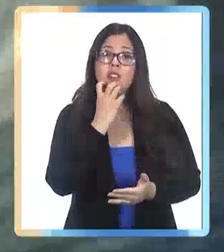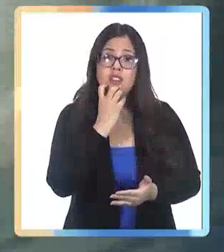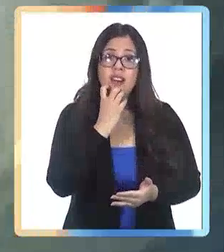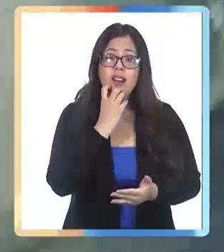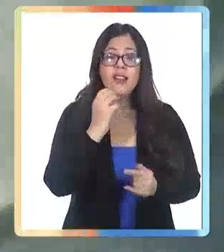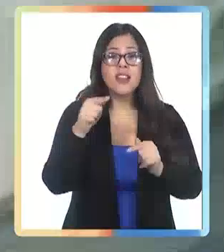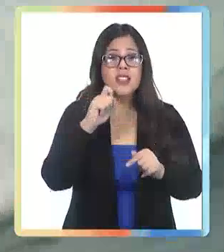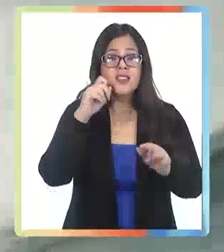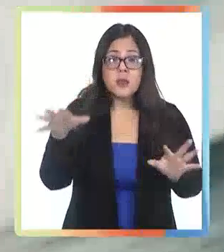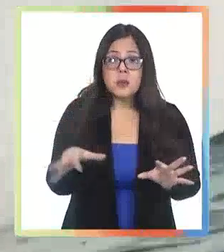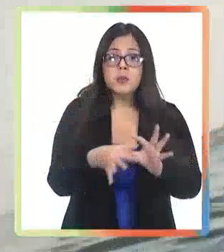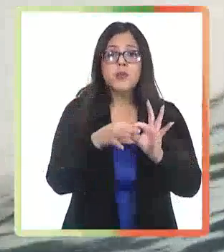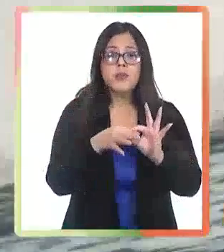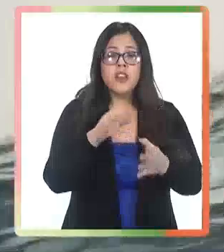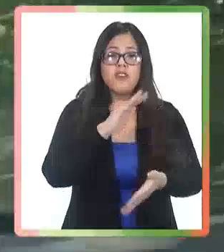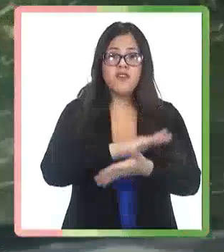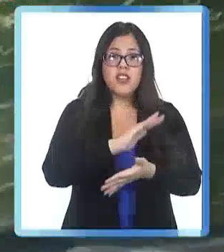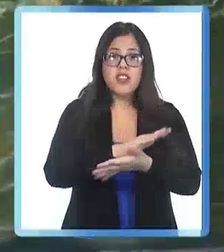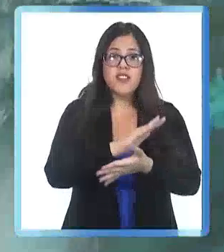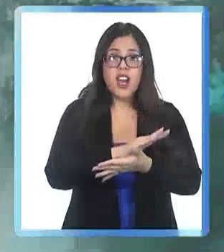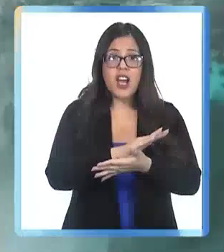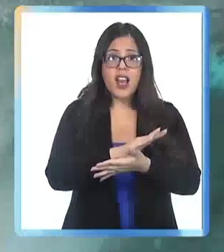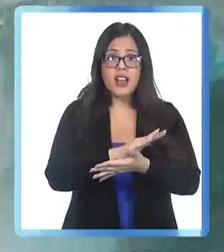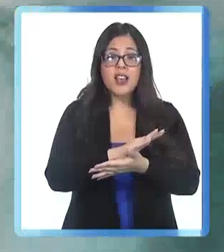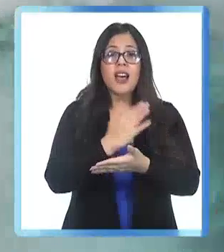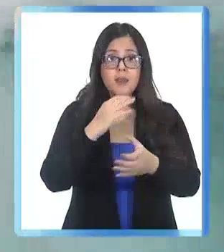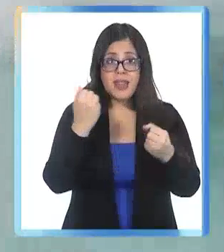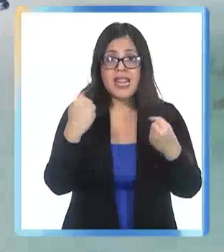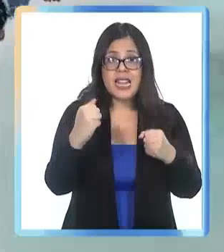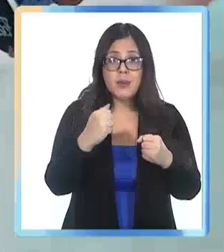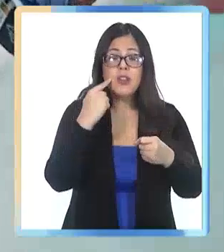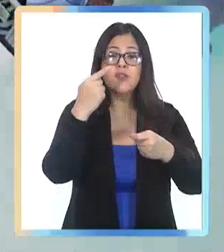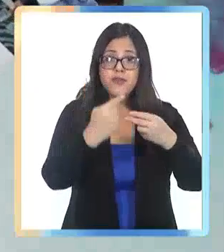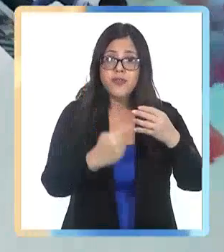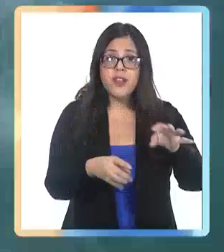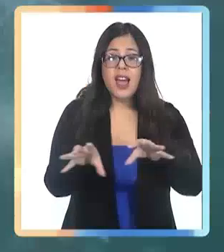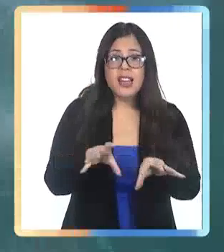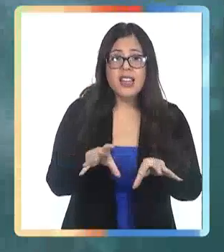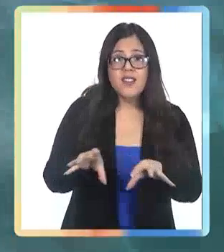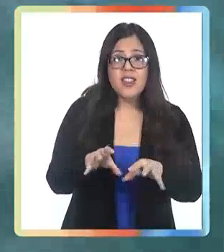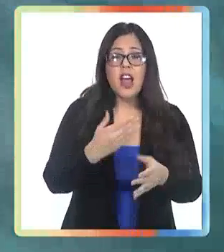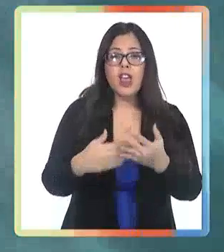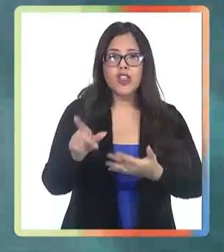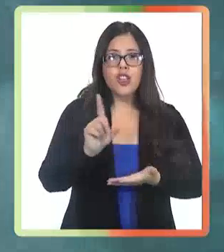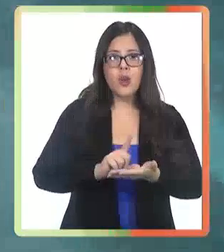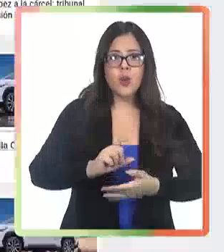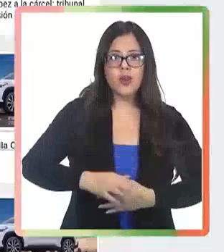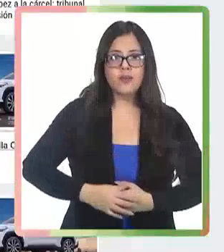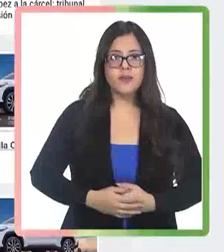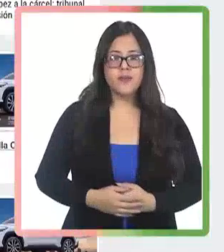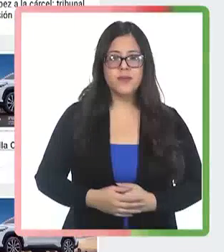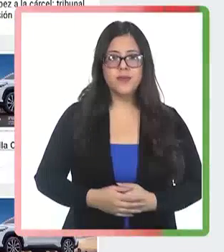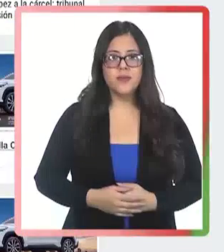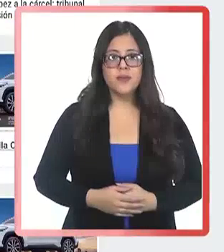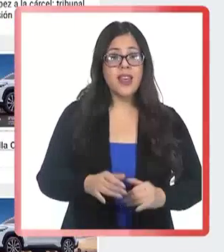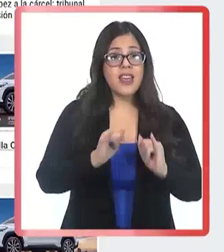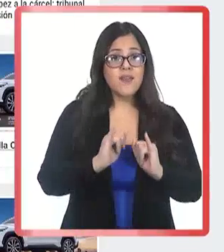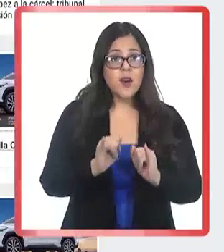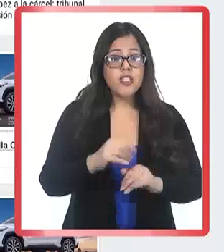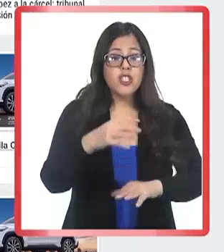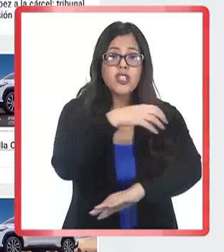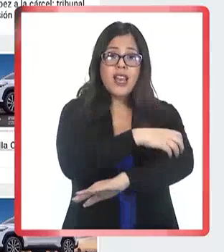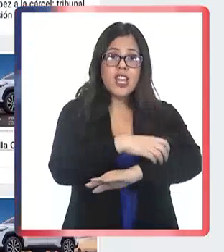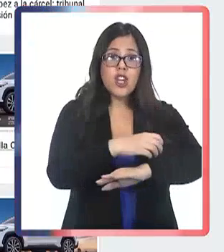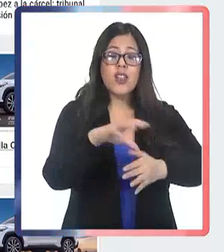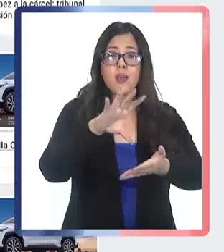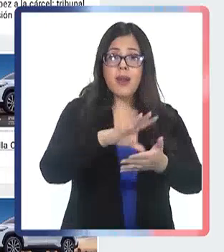de Antofagasta y que va de la mano del Festival de Bodyboard e incluye también una serie de actividades en la zona. La información de las regiones del